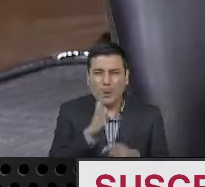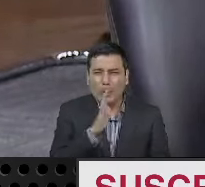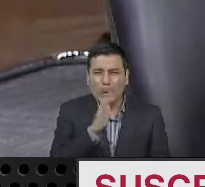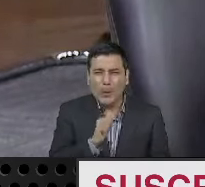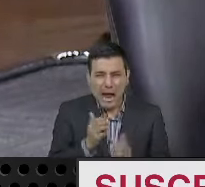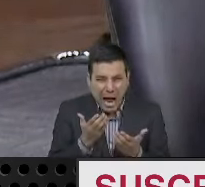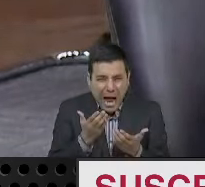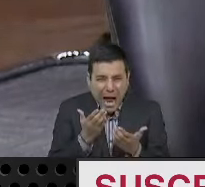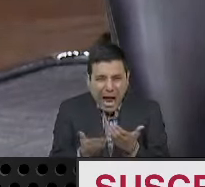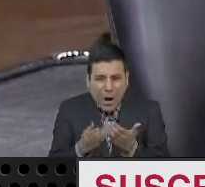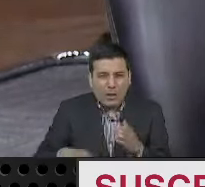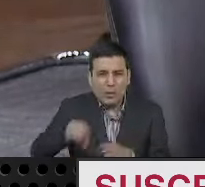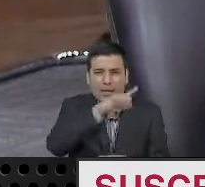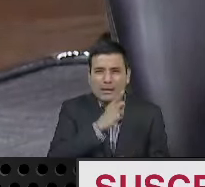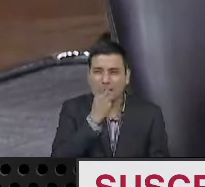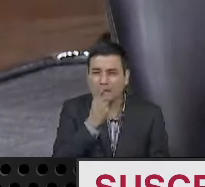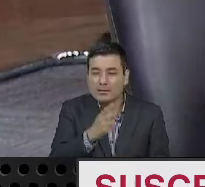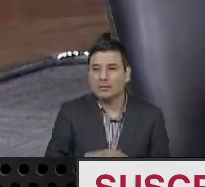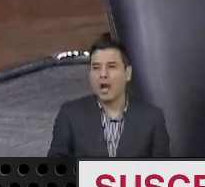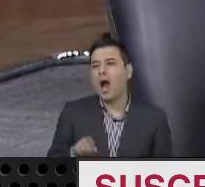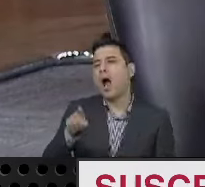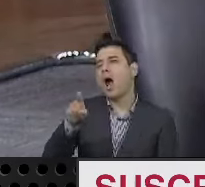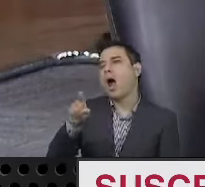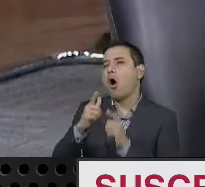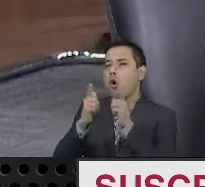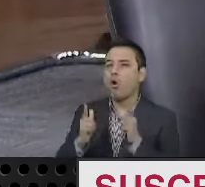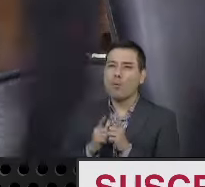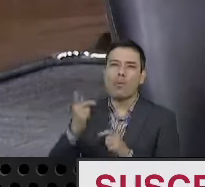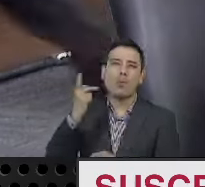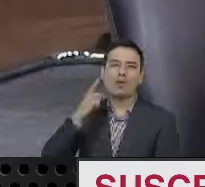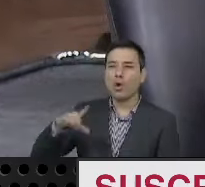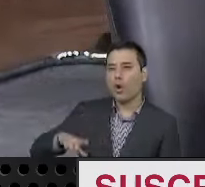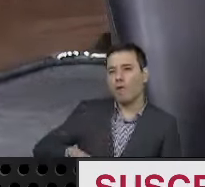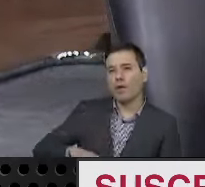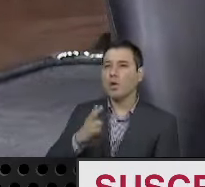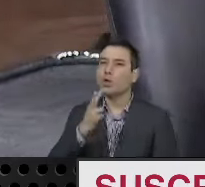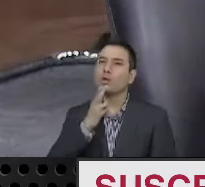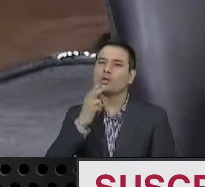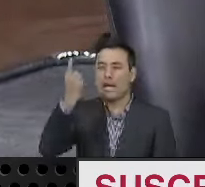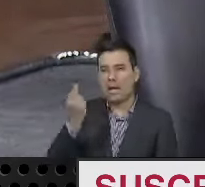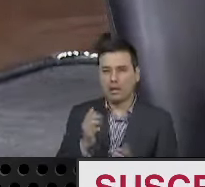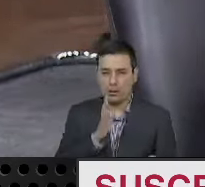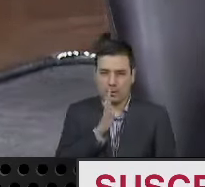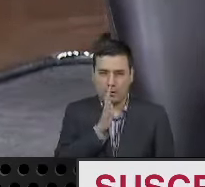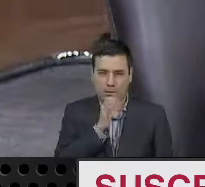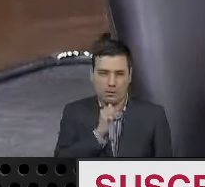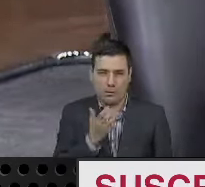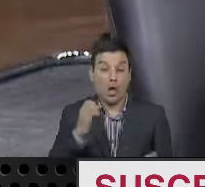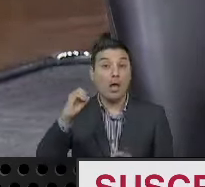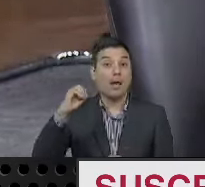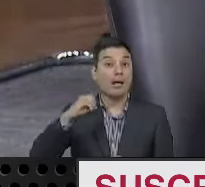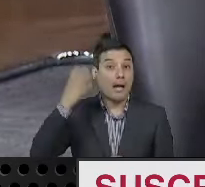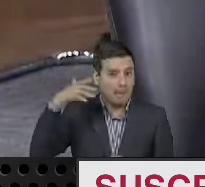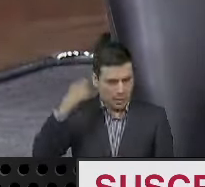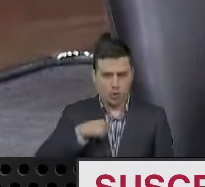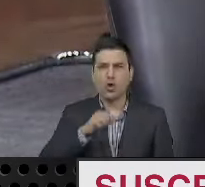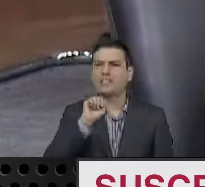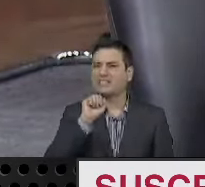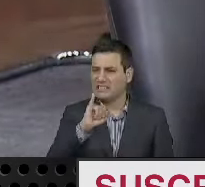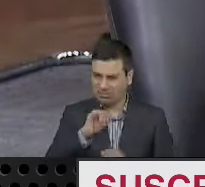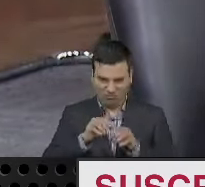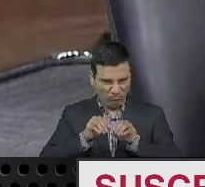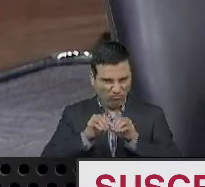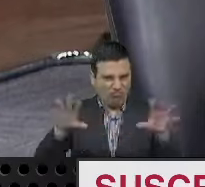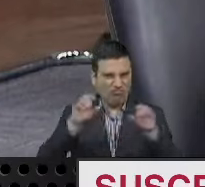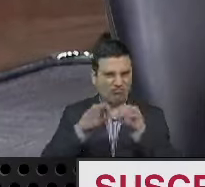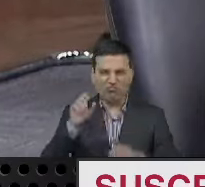venir aquí a decir que se utilizan los programas sociales No señores no se utilizan pero en el debate político pero en campaña Sí vamos a hablar de las políticas